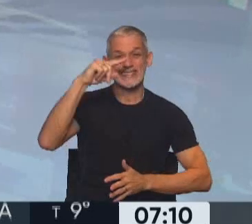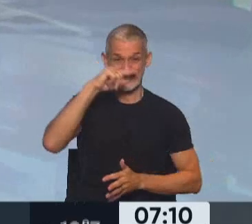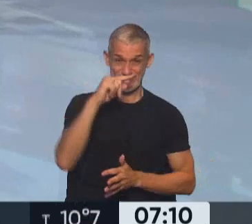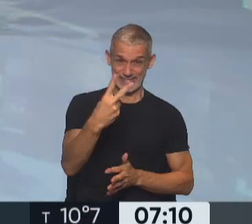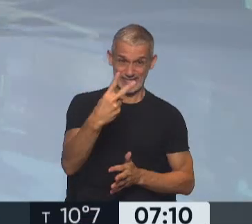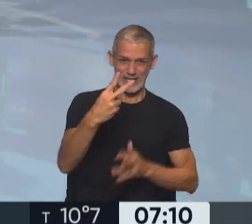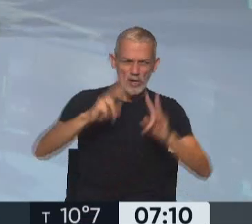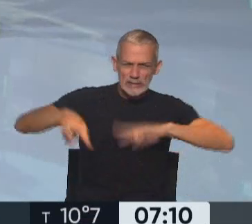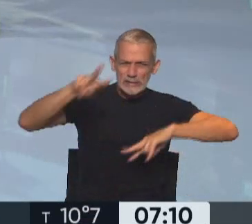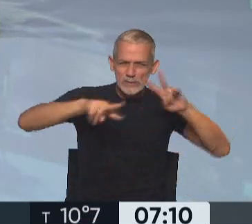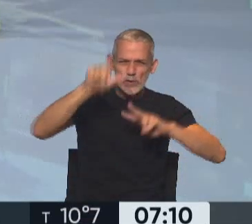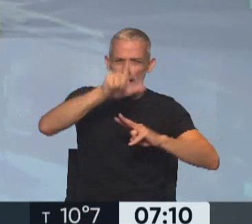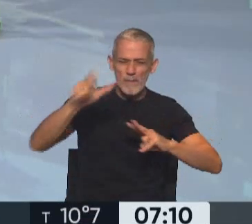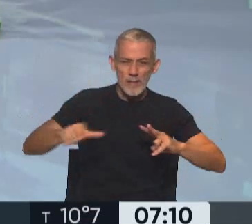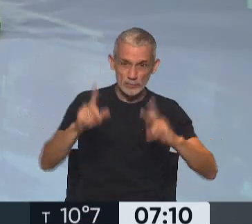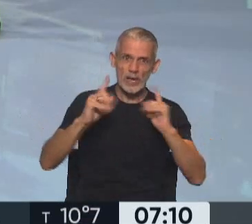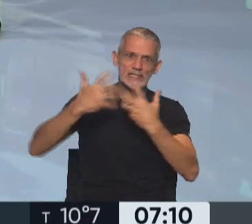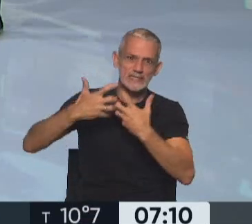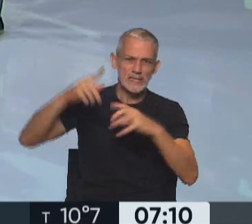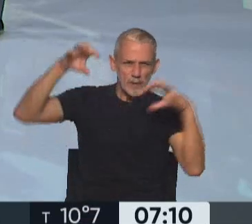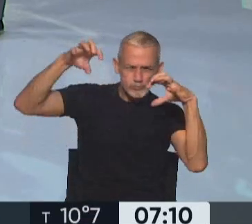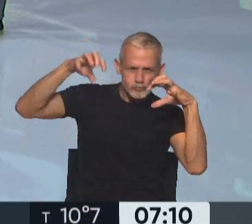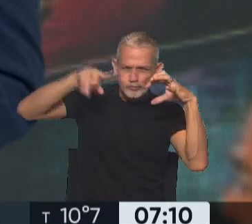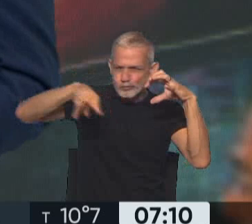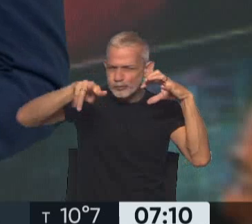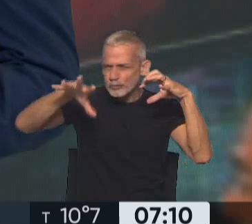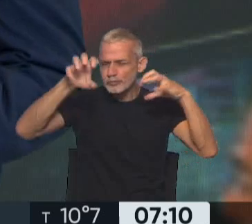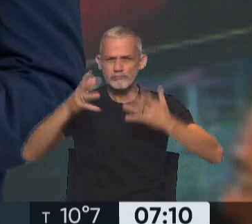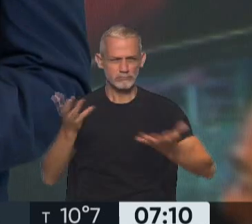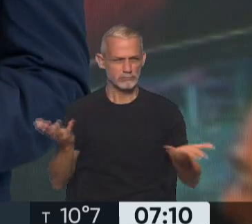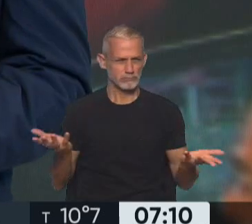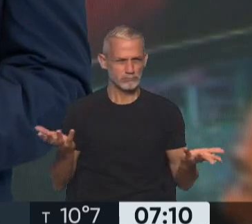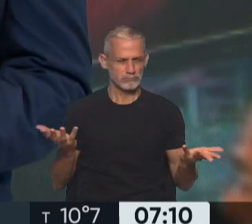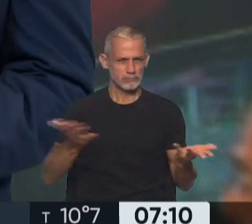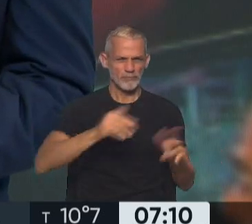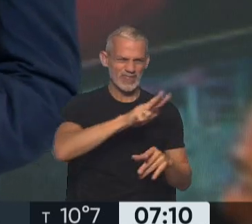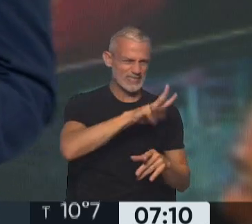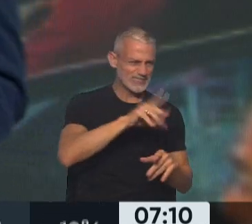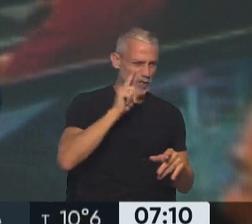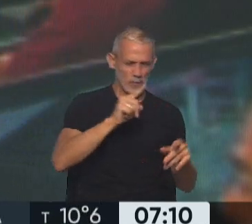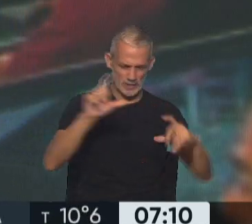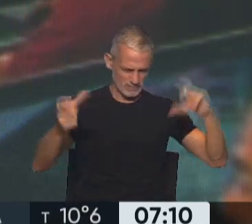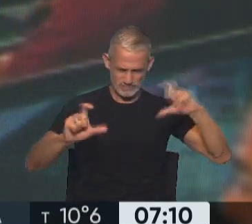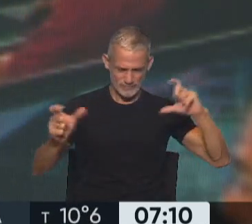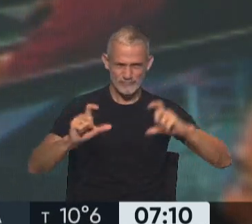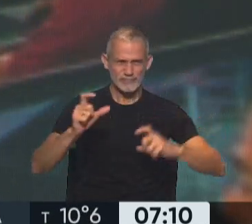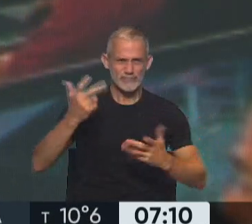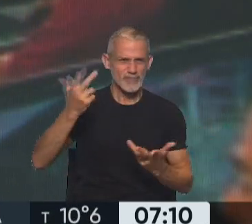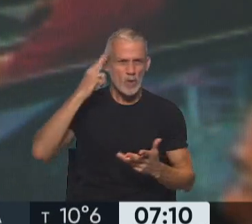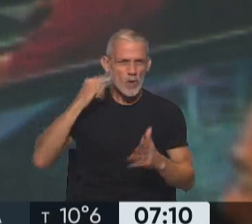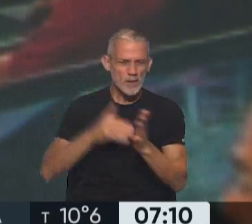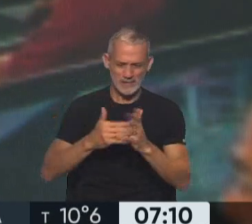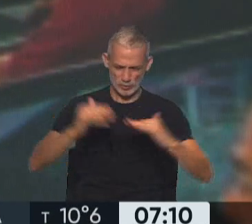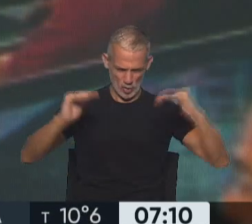9.392.372 búsquedas de personas mediante este mecanismo. ¿Cómo es posible tal cosa? Bueno, el fallo a lo largo de 118 páginas no lo